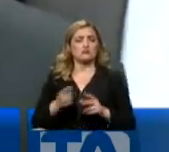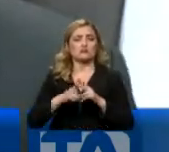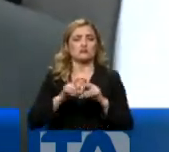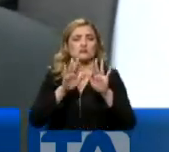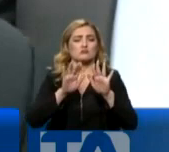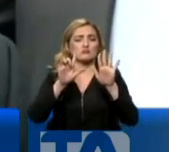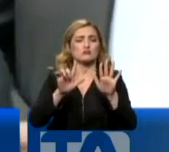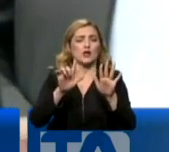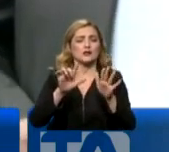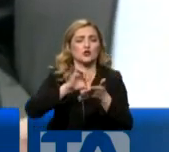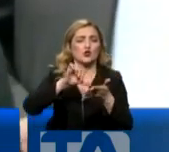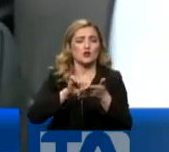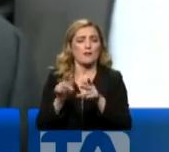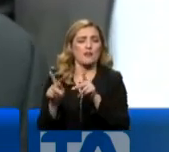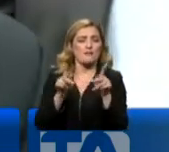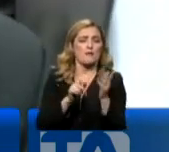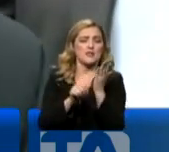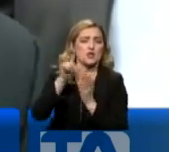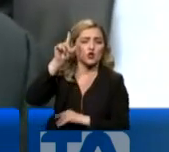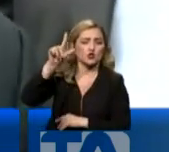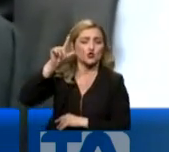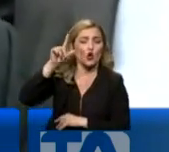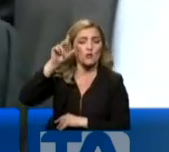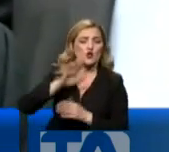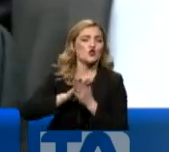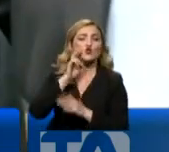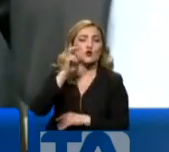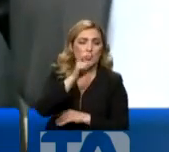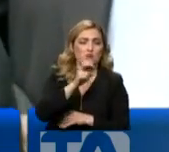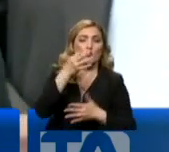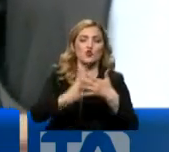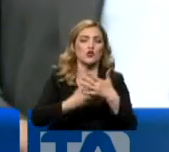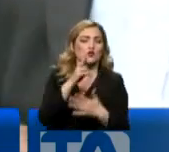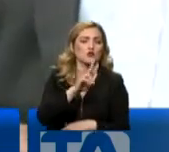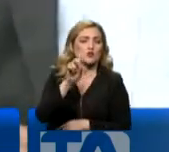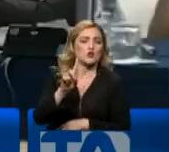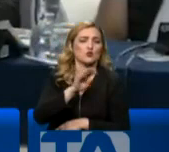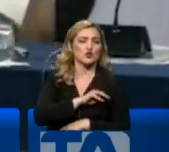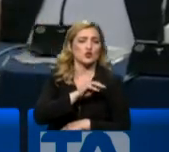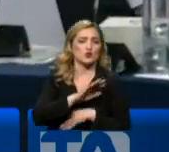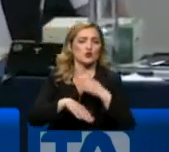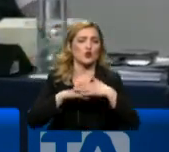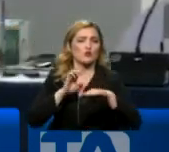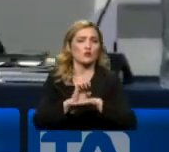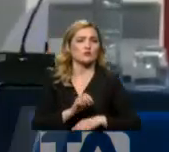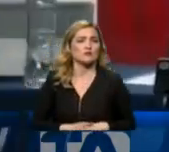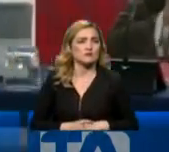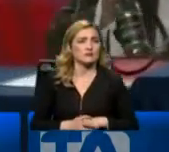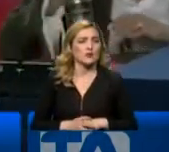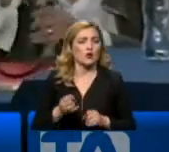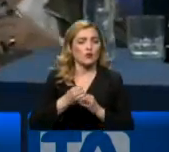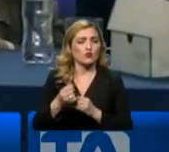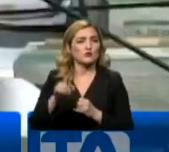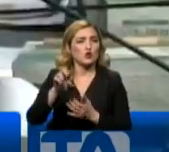ciudades que ha sido planificada por el Ministerio de Turismo, pero se busca que lleguen a los 221 municipios del país. Finalmente, el presidente se reunió con